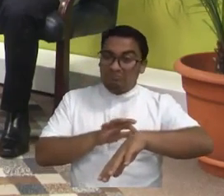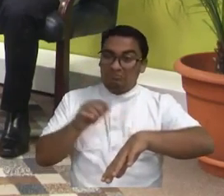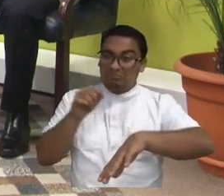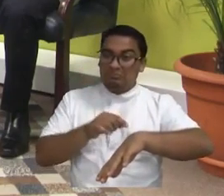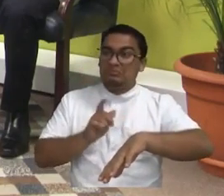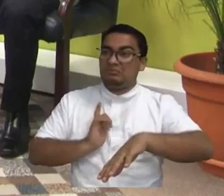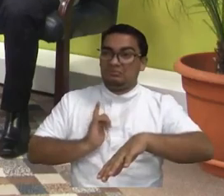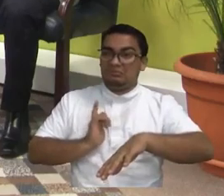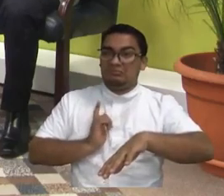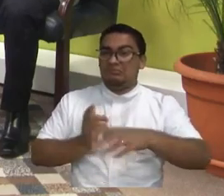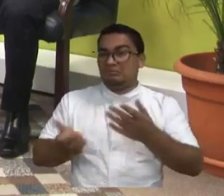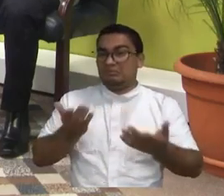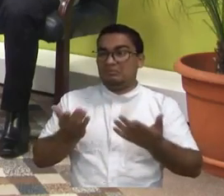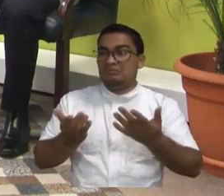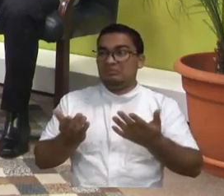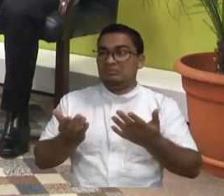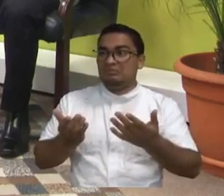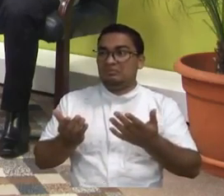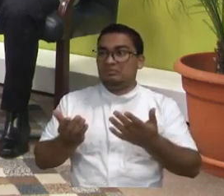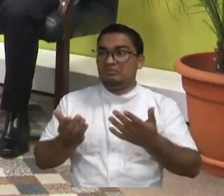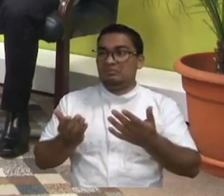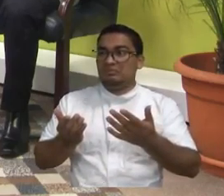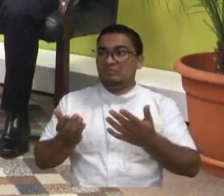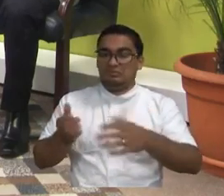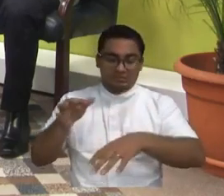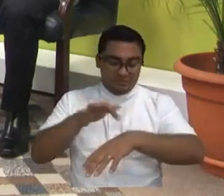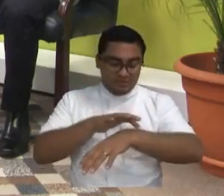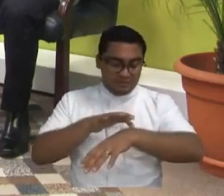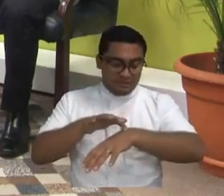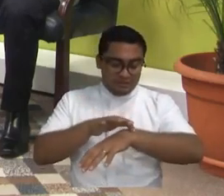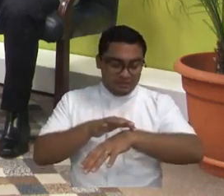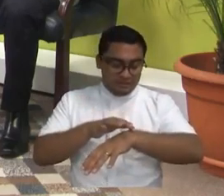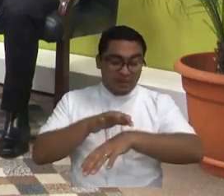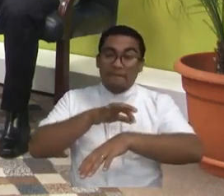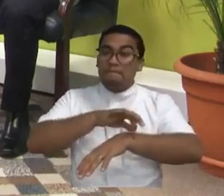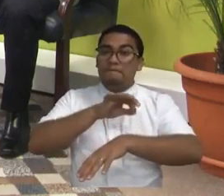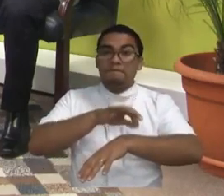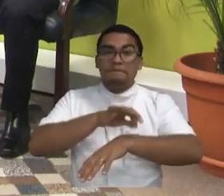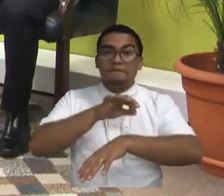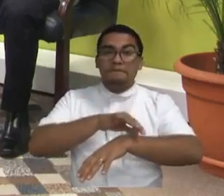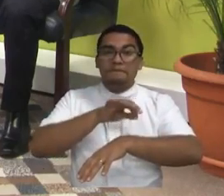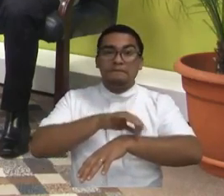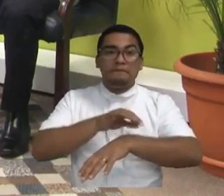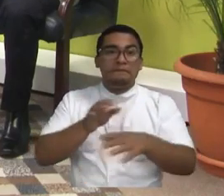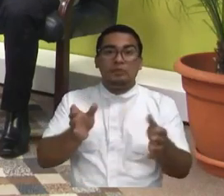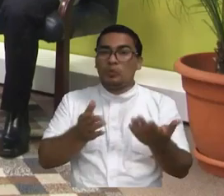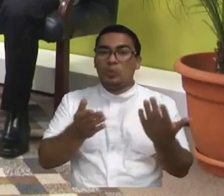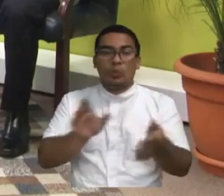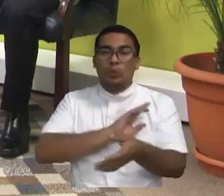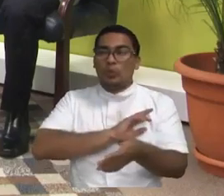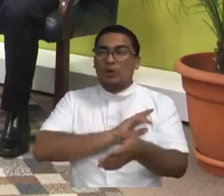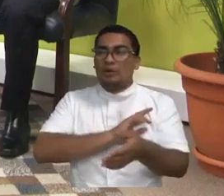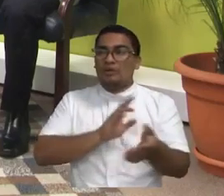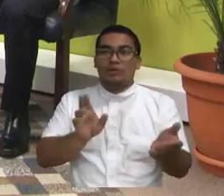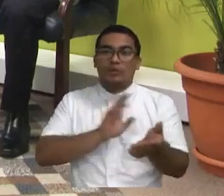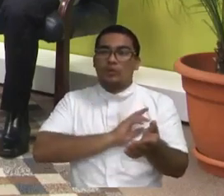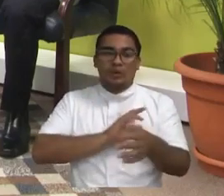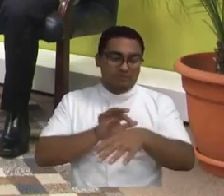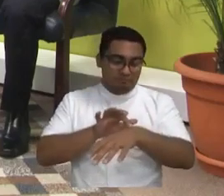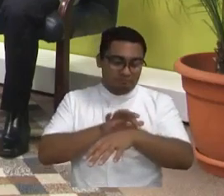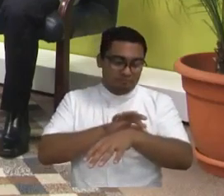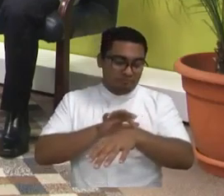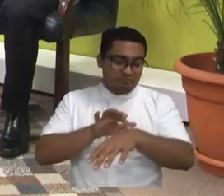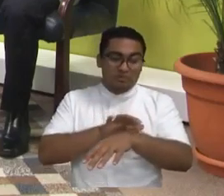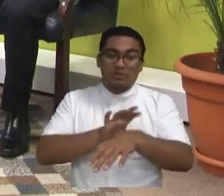una mancha que no tiene vello, que no tiene pelo. Porque las terminaciones nerviosas donde están los folículos pelosos son los que se van afectados. Entonces